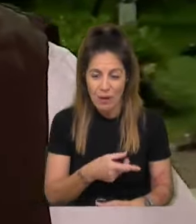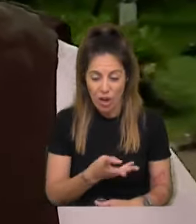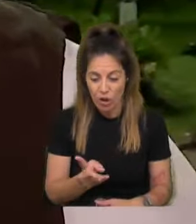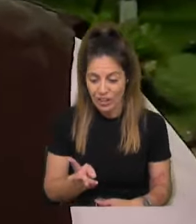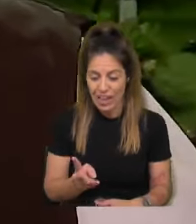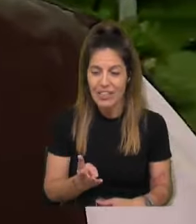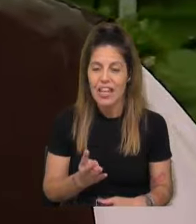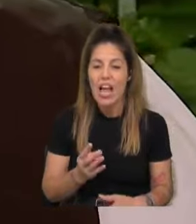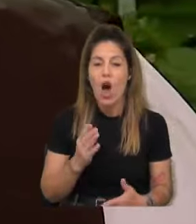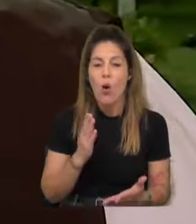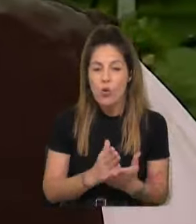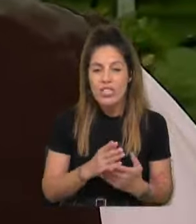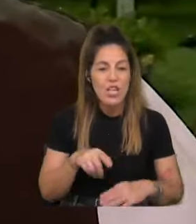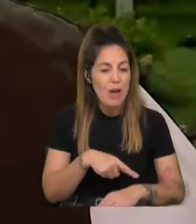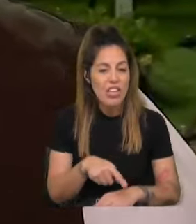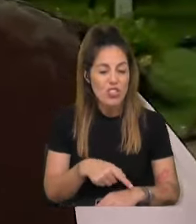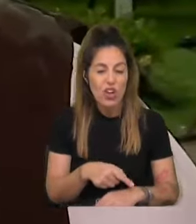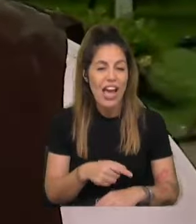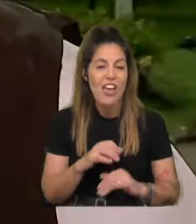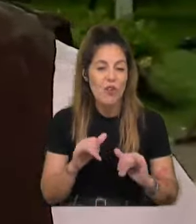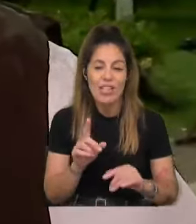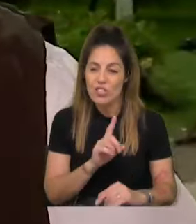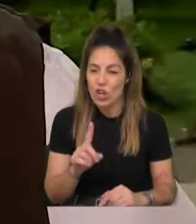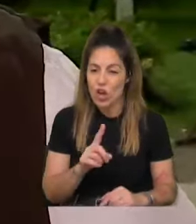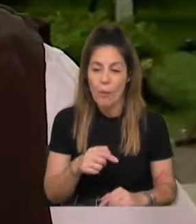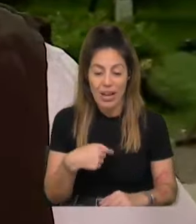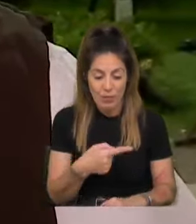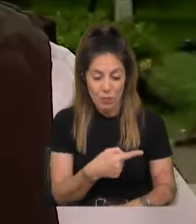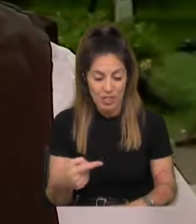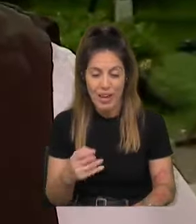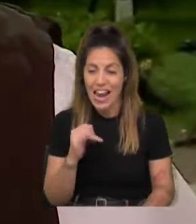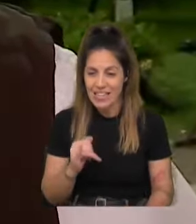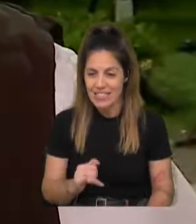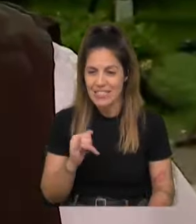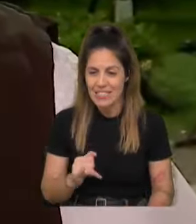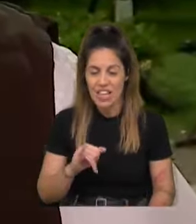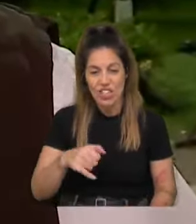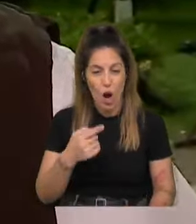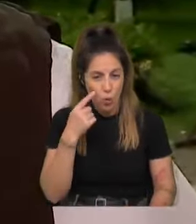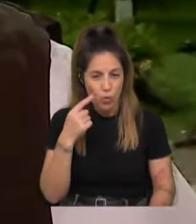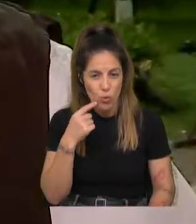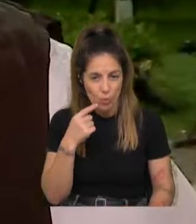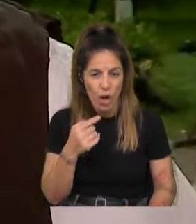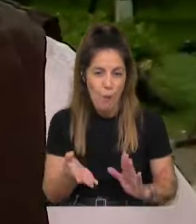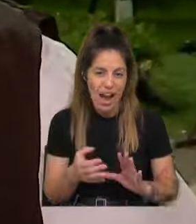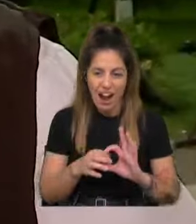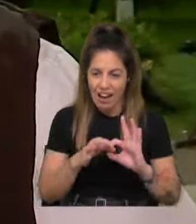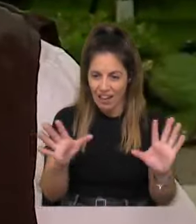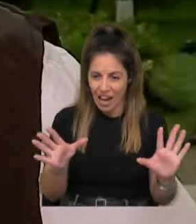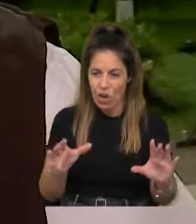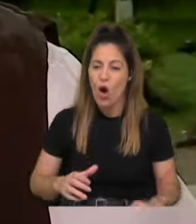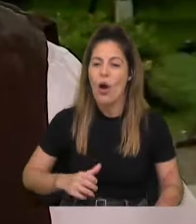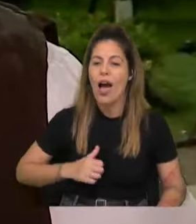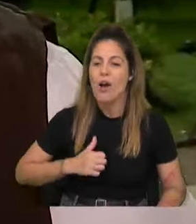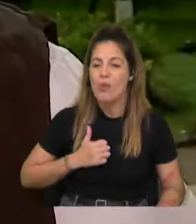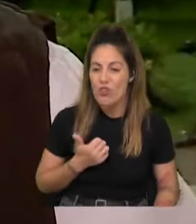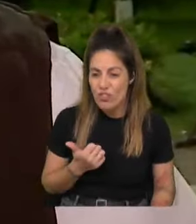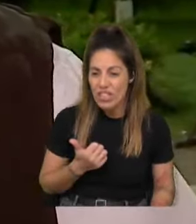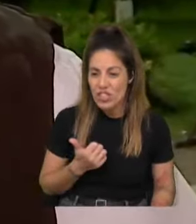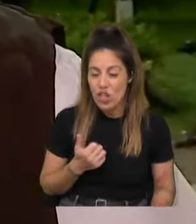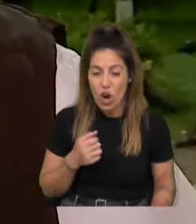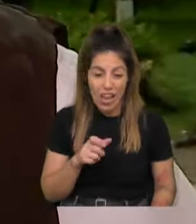datos de las últimas horas no tenemos pero bueno la semana sí vamos a tener un un poco más eh aprovecho la